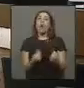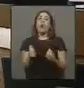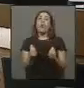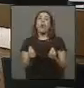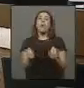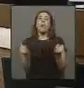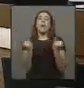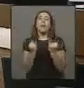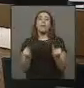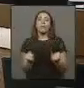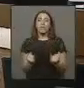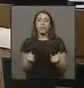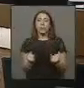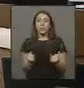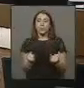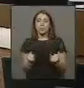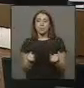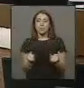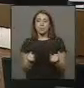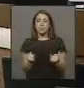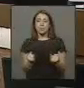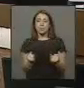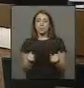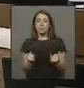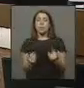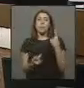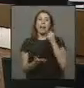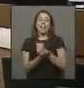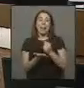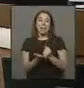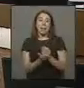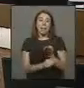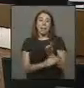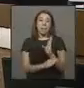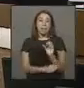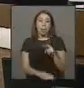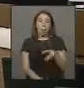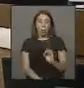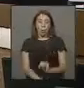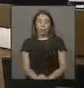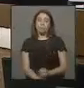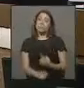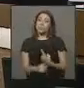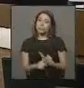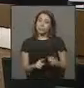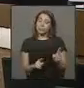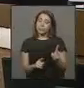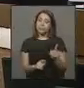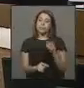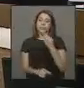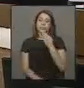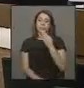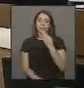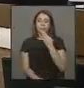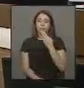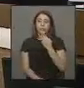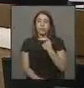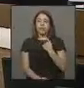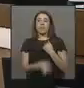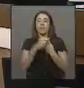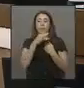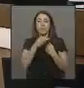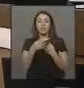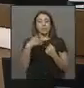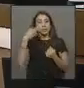ser el procedimiento y el proceso también de la tramitación. Por otro lado, aprovecho de subrayar aquí que no me